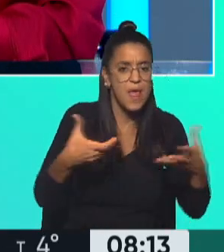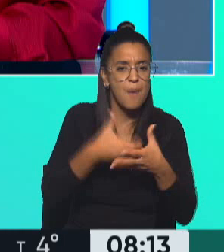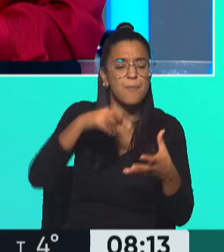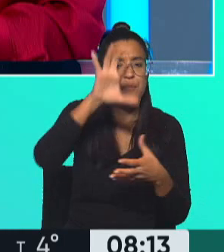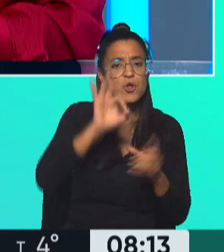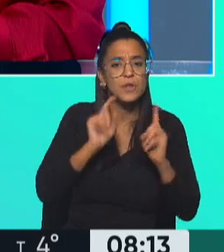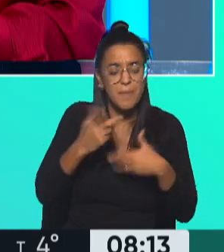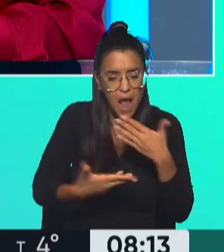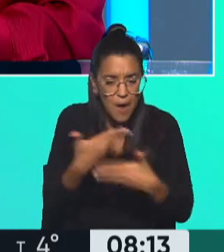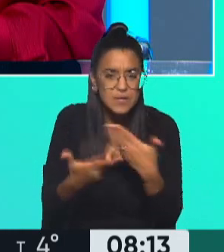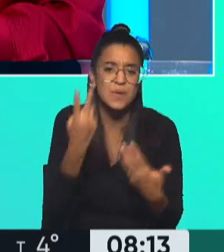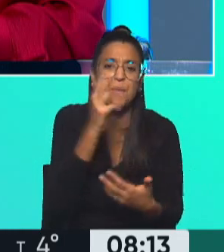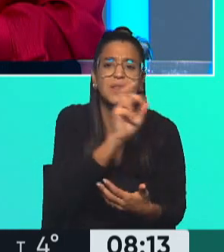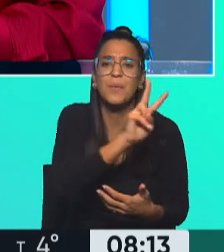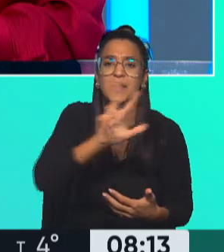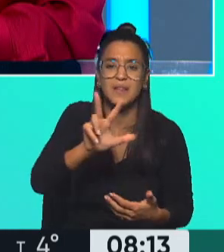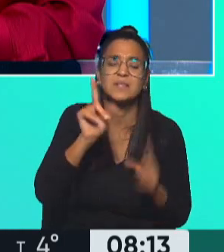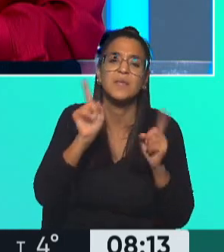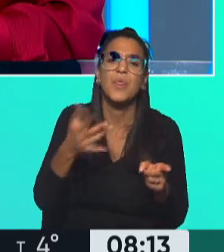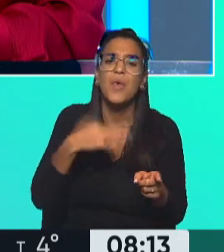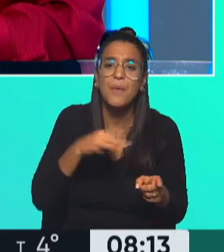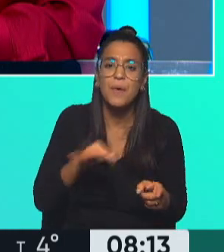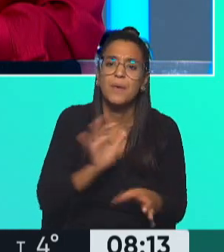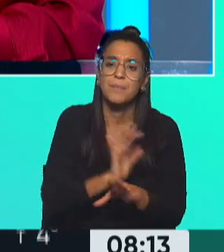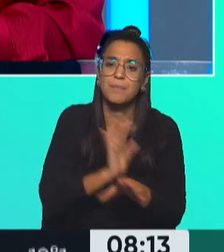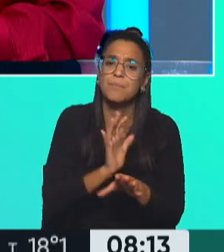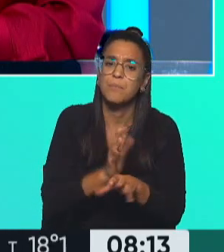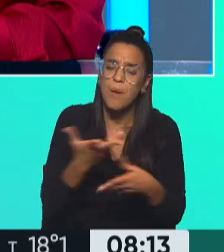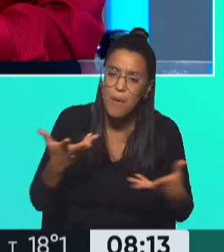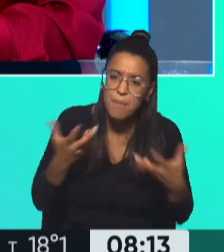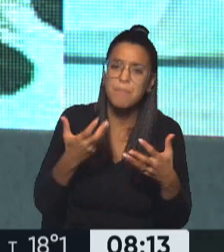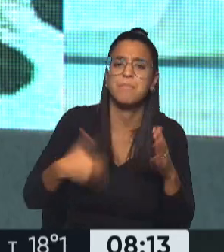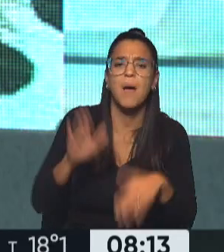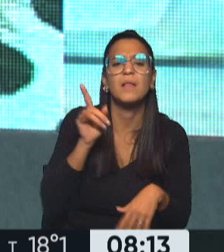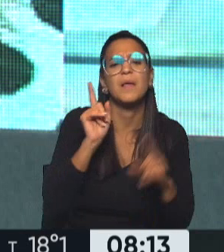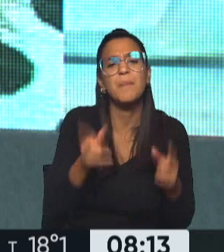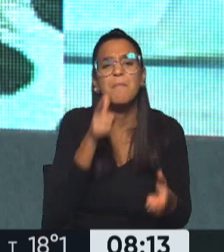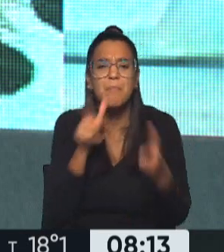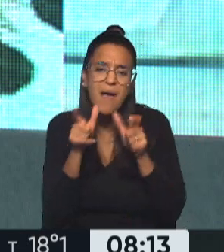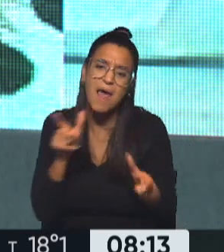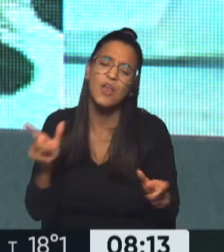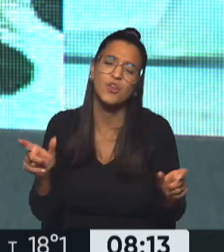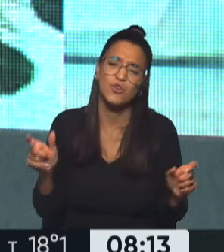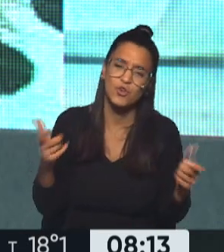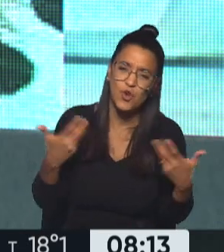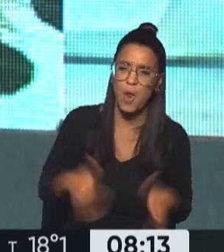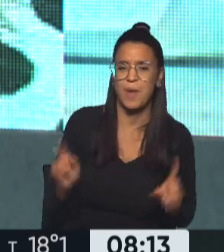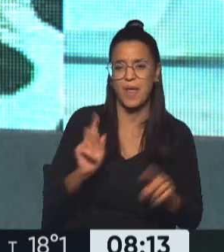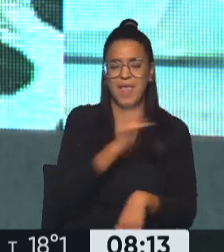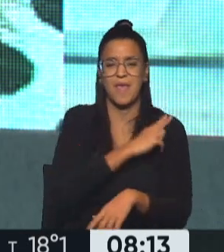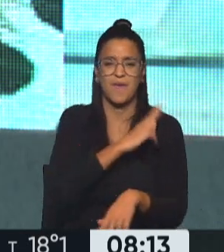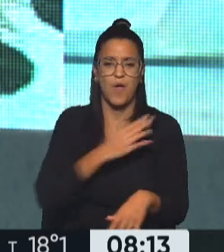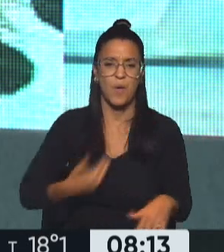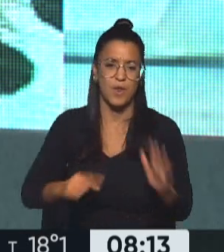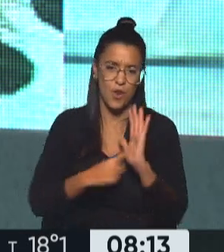avanzar hacia 2023 y dijo que se tienen que estar para un poco más si uso otras palabras también que no son habituales en boca del jefe de gobierno